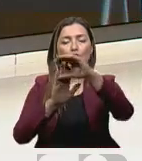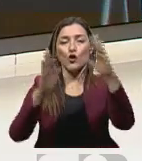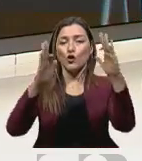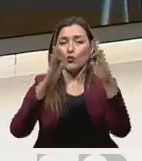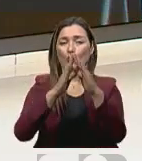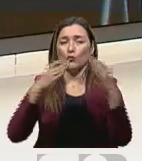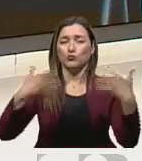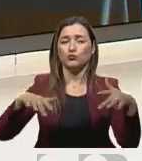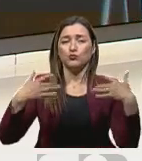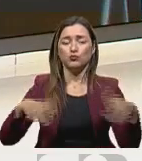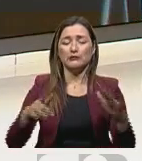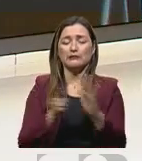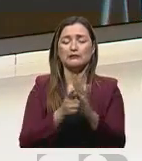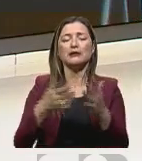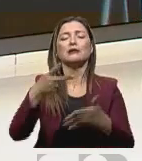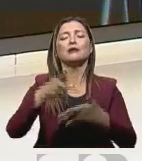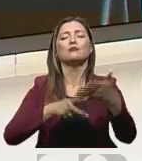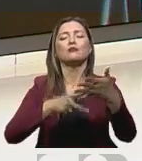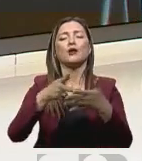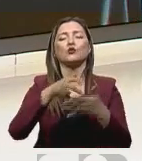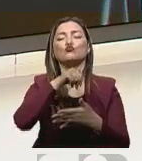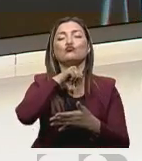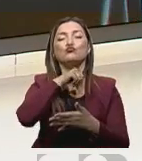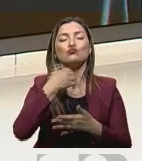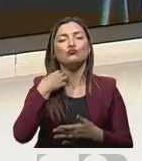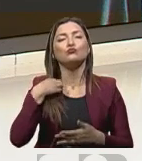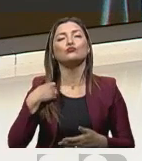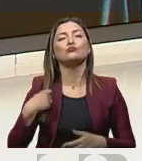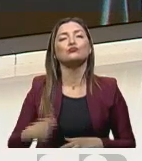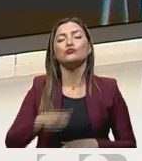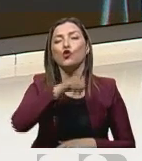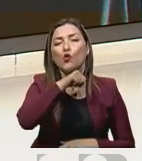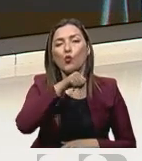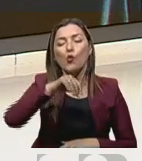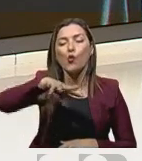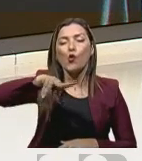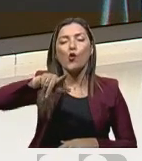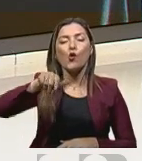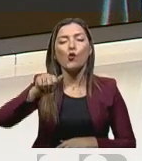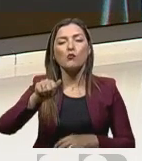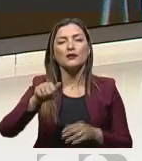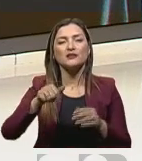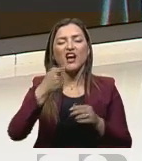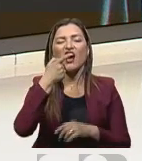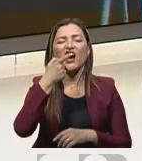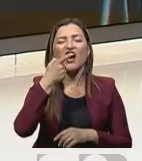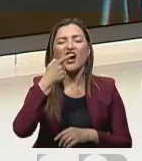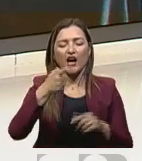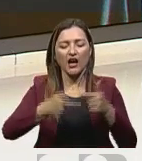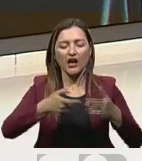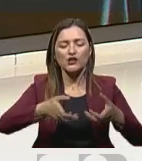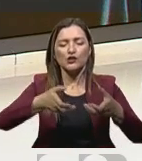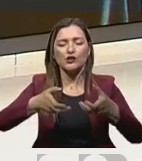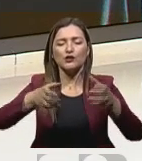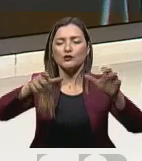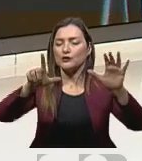tumbaco en el noro Oriente de quito por la creciente ola de inseguridad delincuentes se robaron siete lingotes de oro tras a